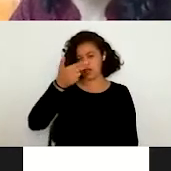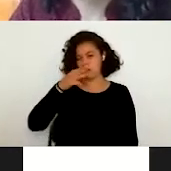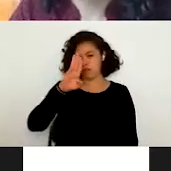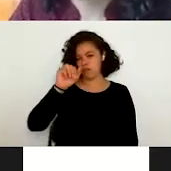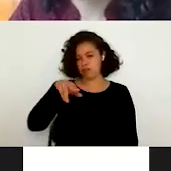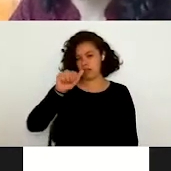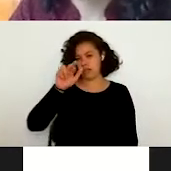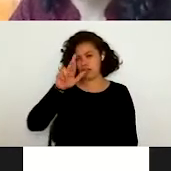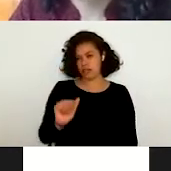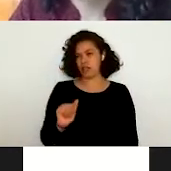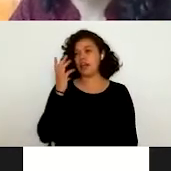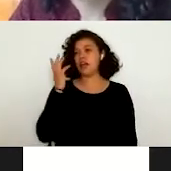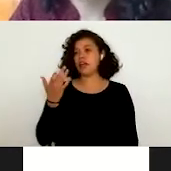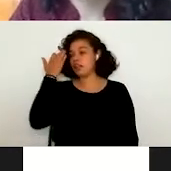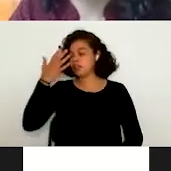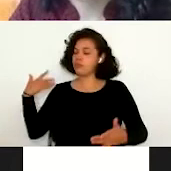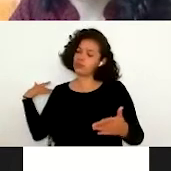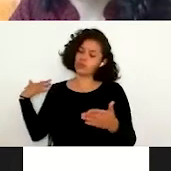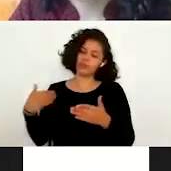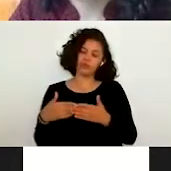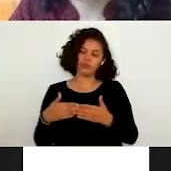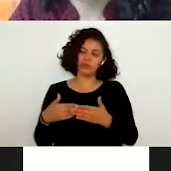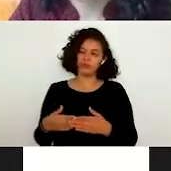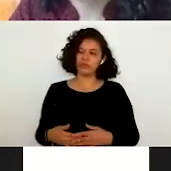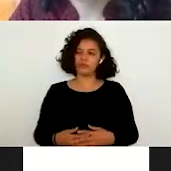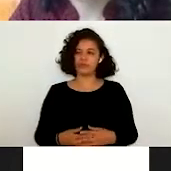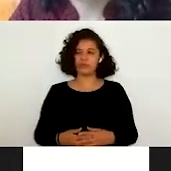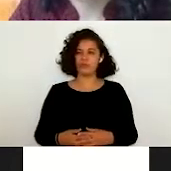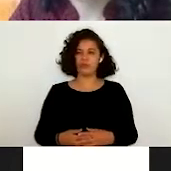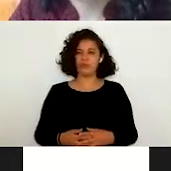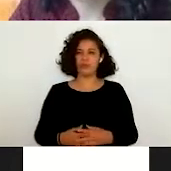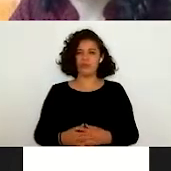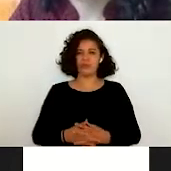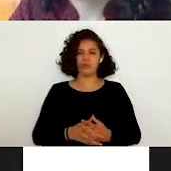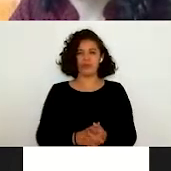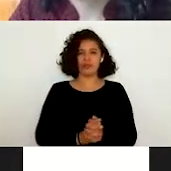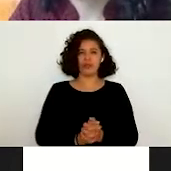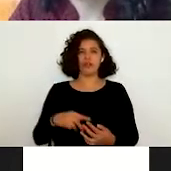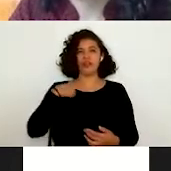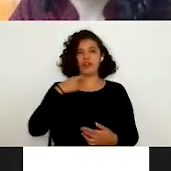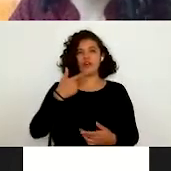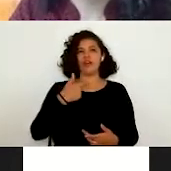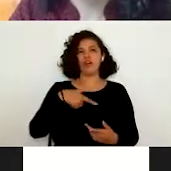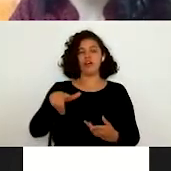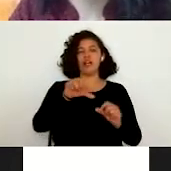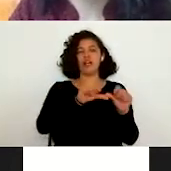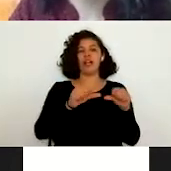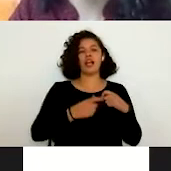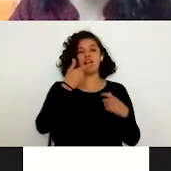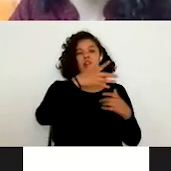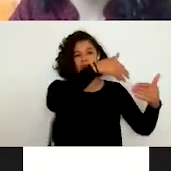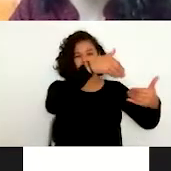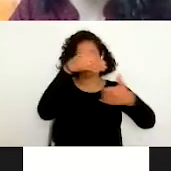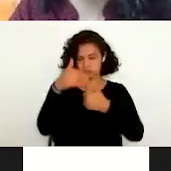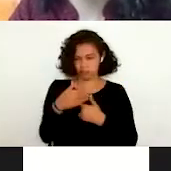durante algunos años yo estoy en la parte de procuración de fondos. Y en algunos